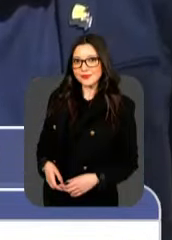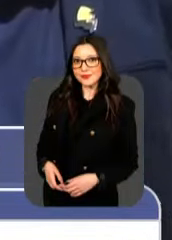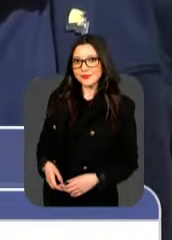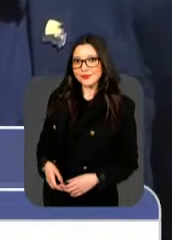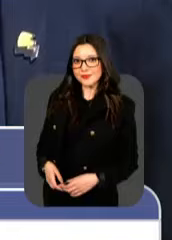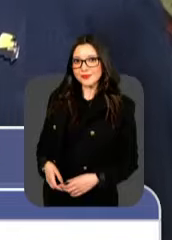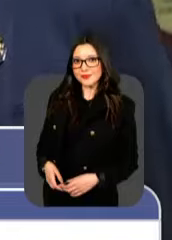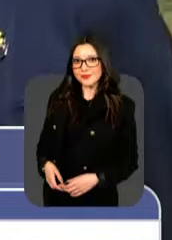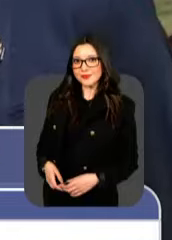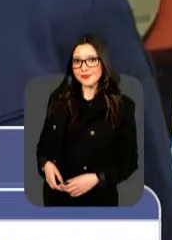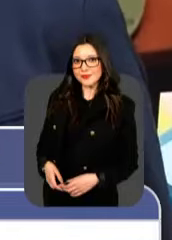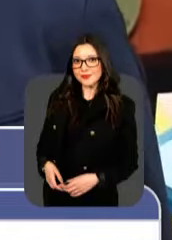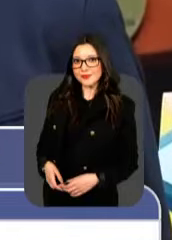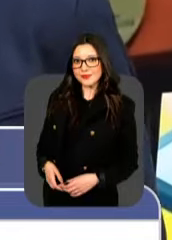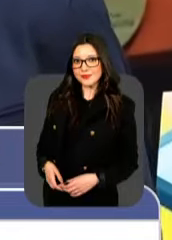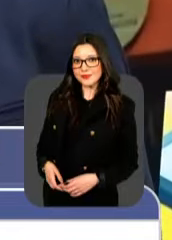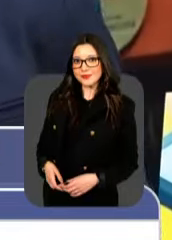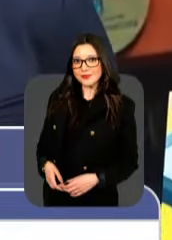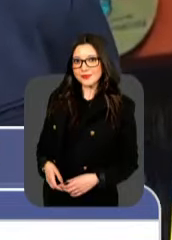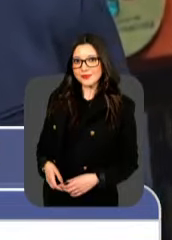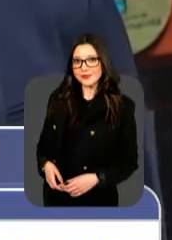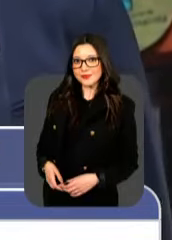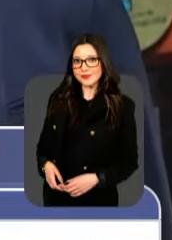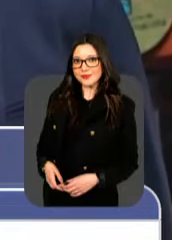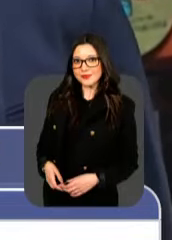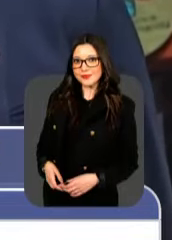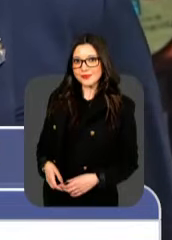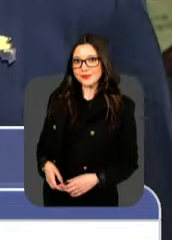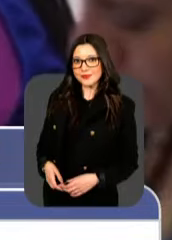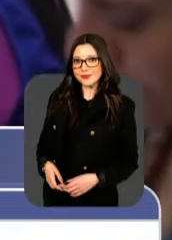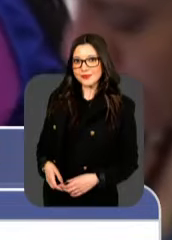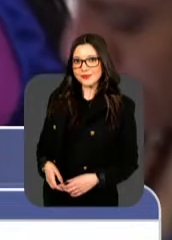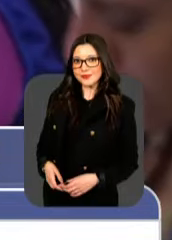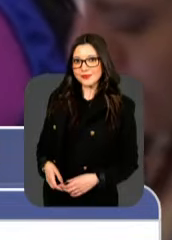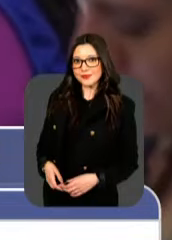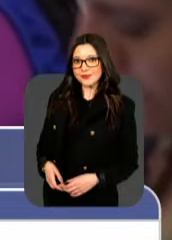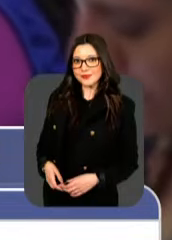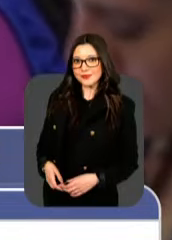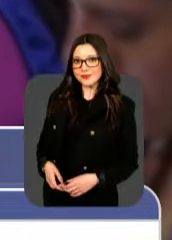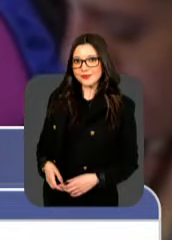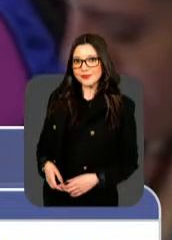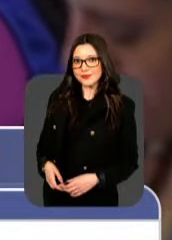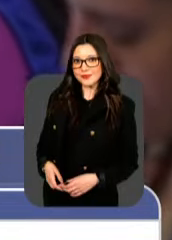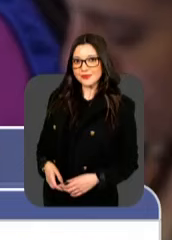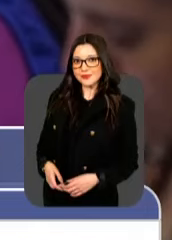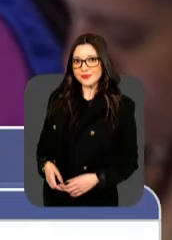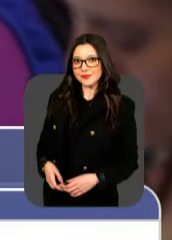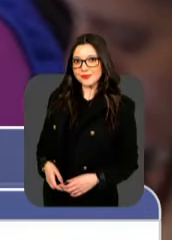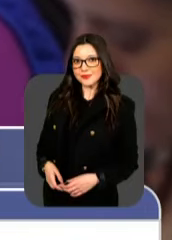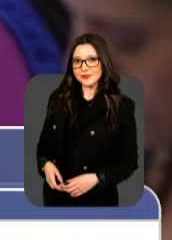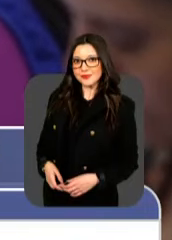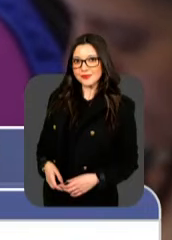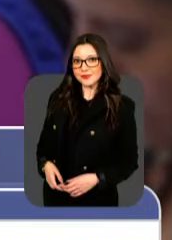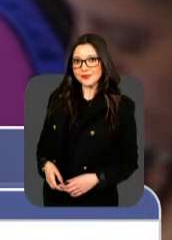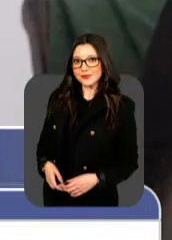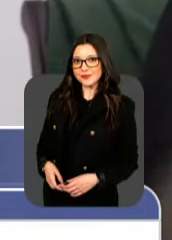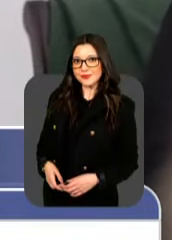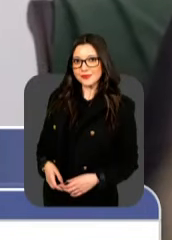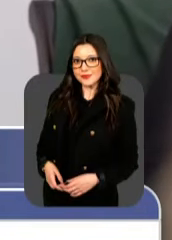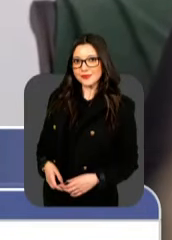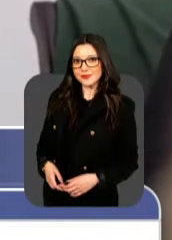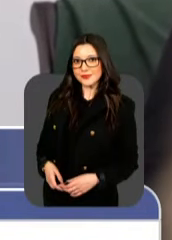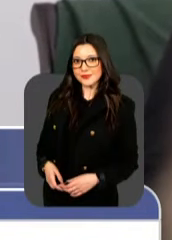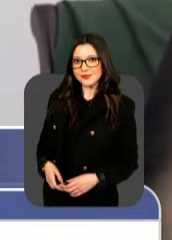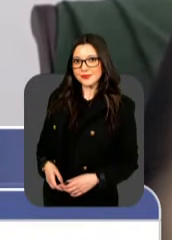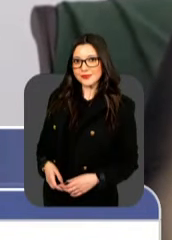hace pocos días el titular era Manuel Monsalve, quien ahora es investigado por el delito de violación. El día de hoy,